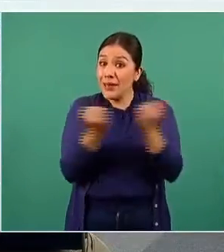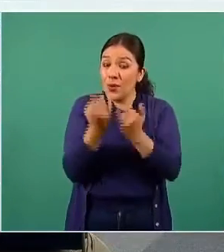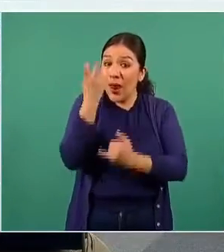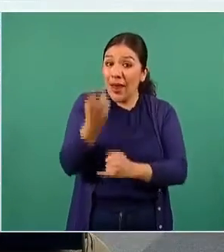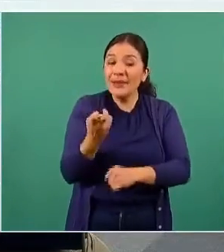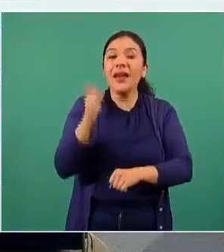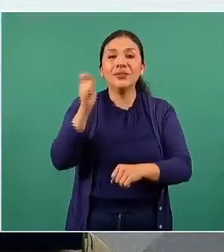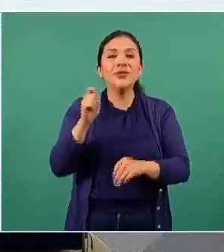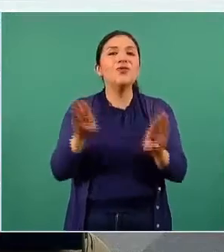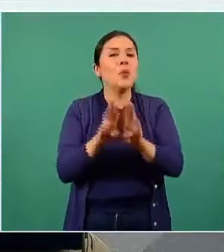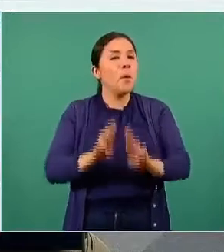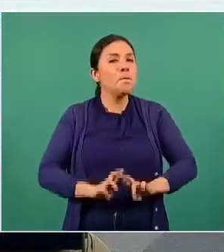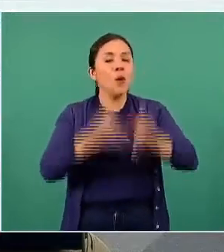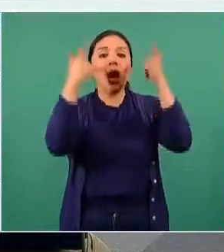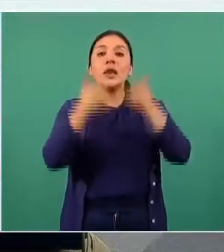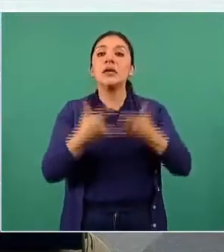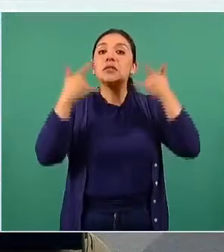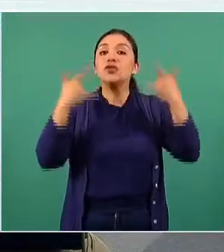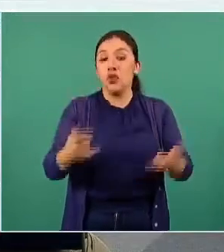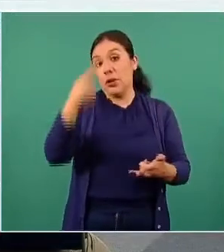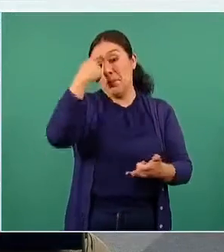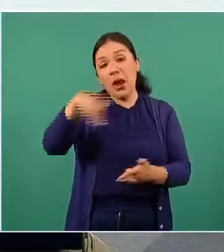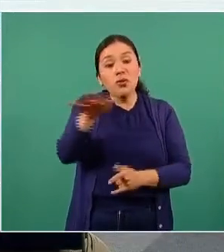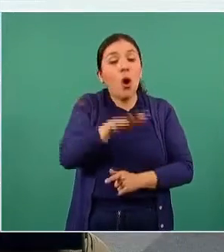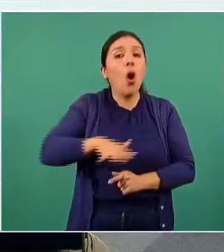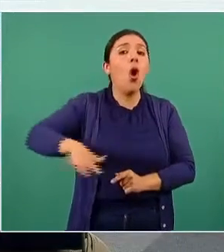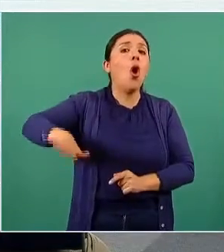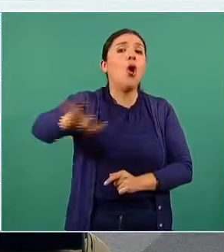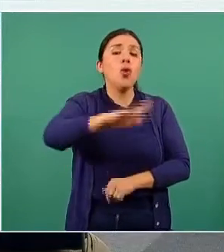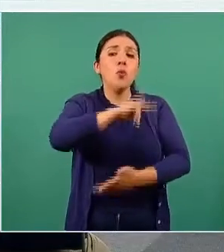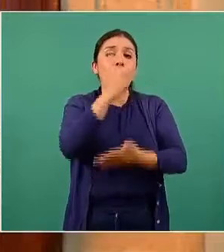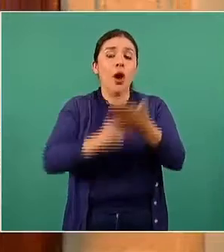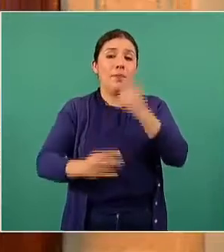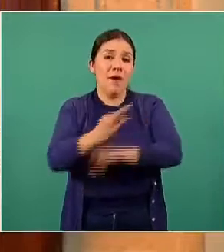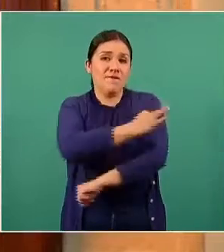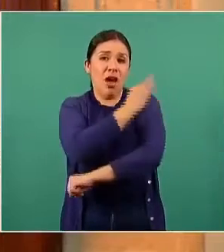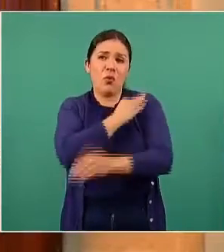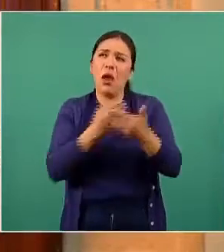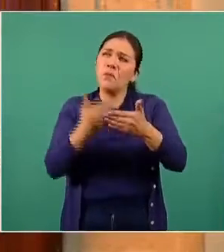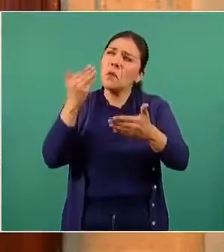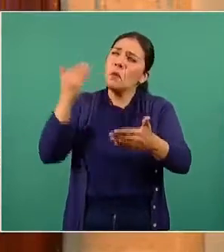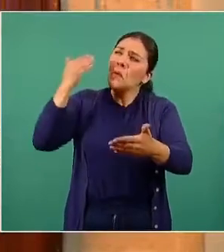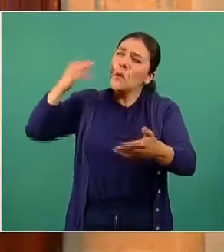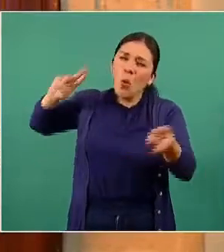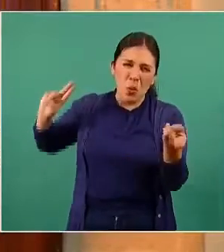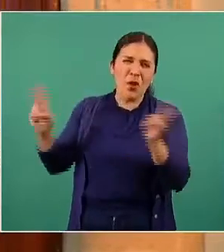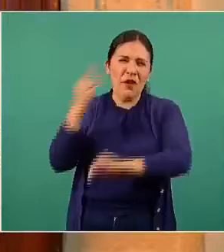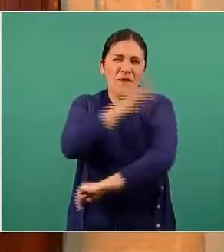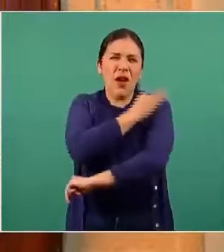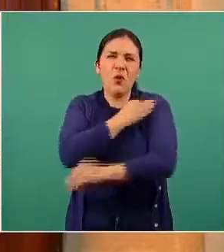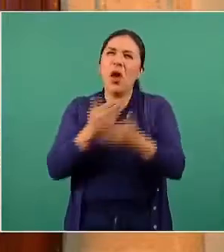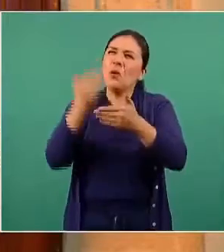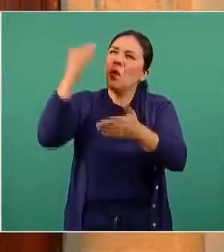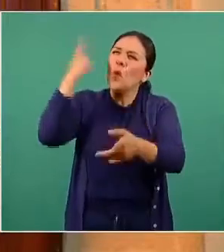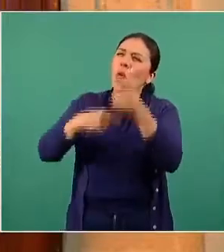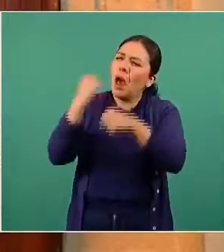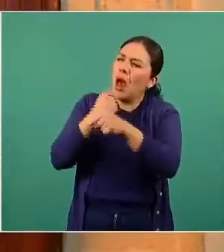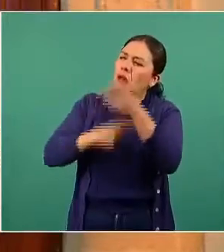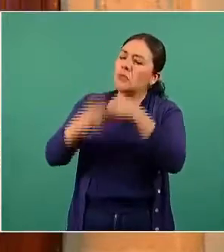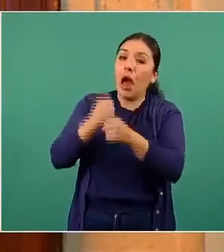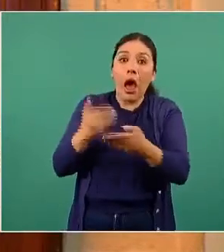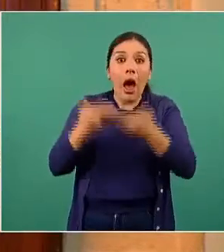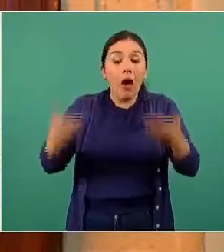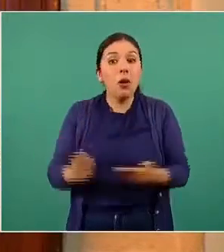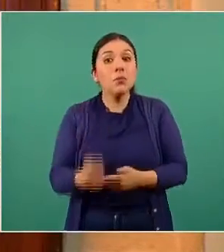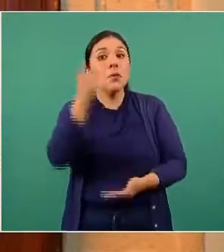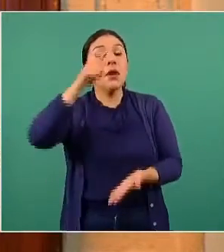en un nuevo récord histórico para el programa de vacunación universal nacional que en algún